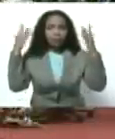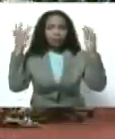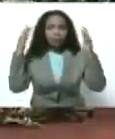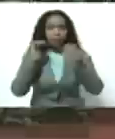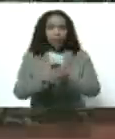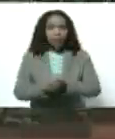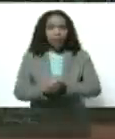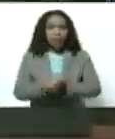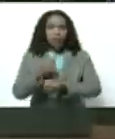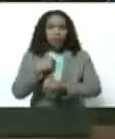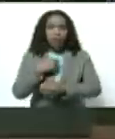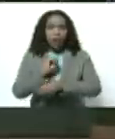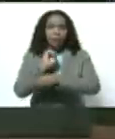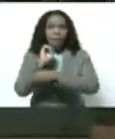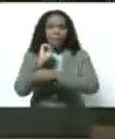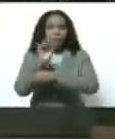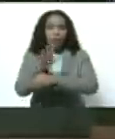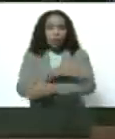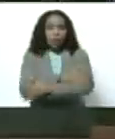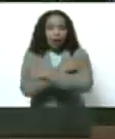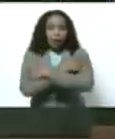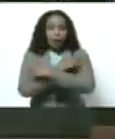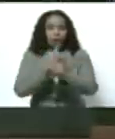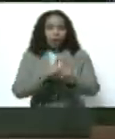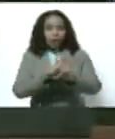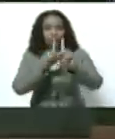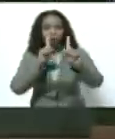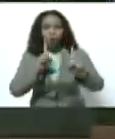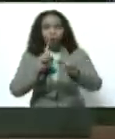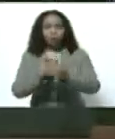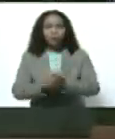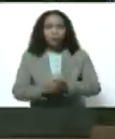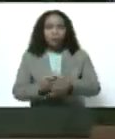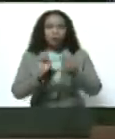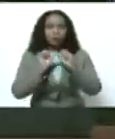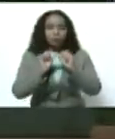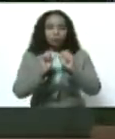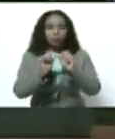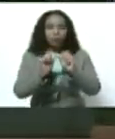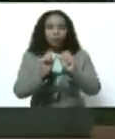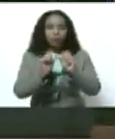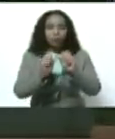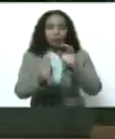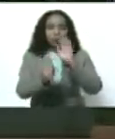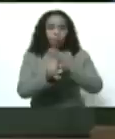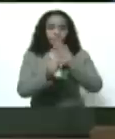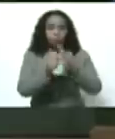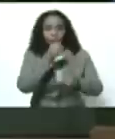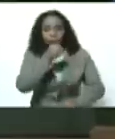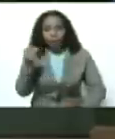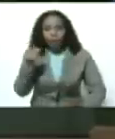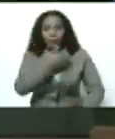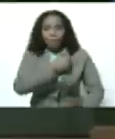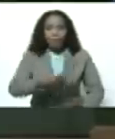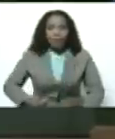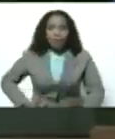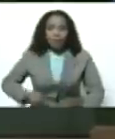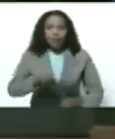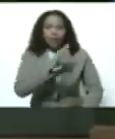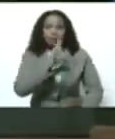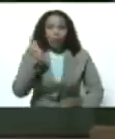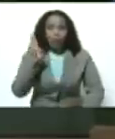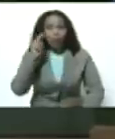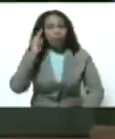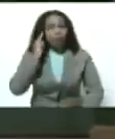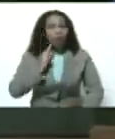Le envío un abrazo desde la distancia. A continuación, concedo la palabra al presidente de la República Bolivariana